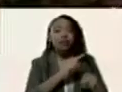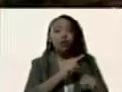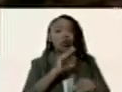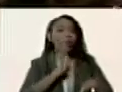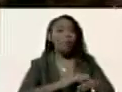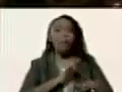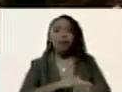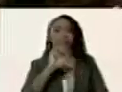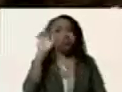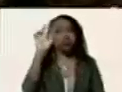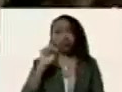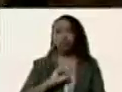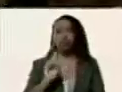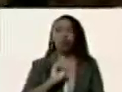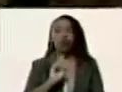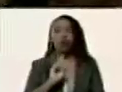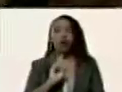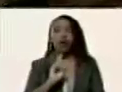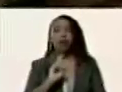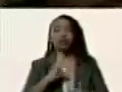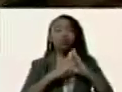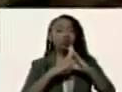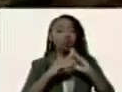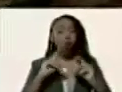días ni en todas partes.